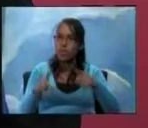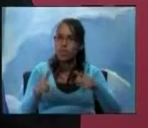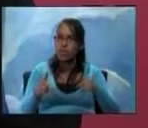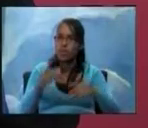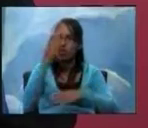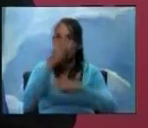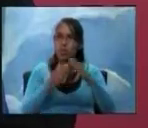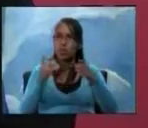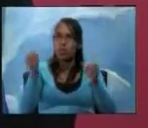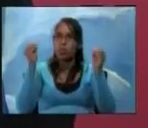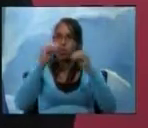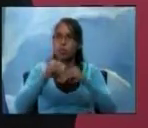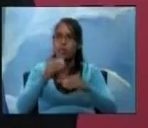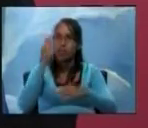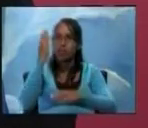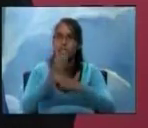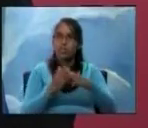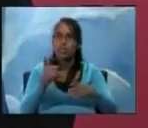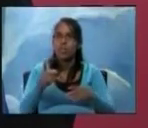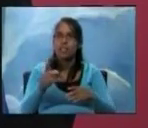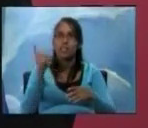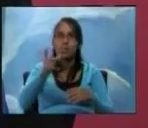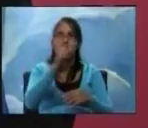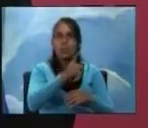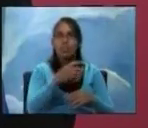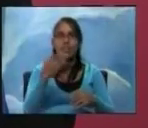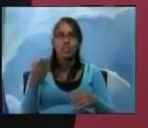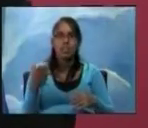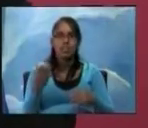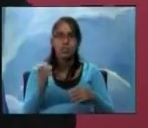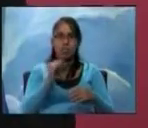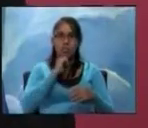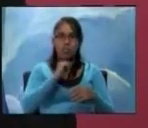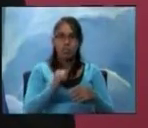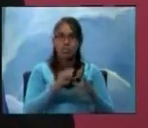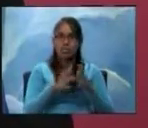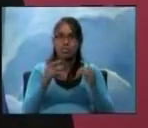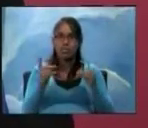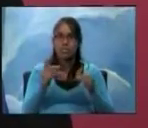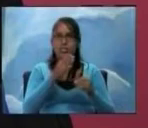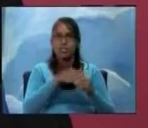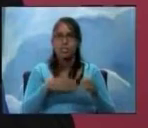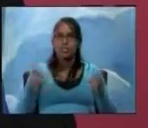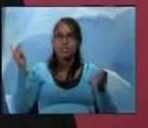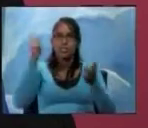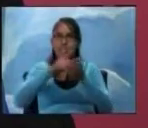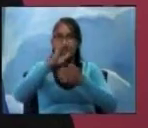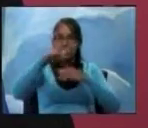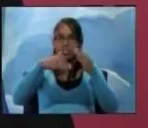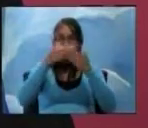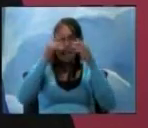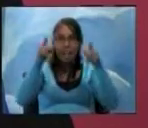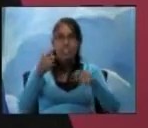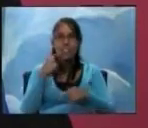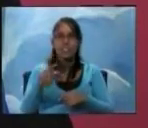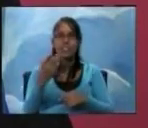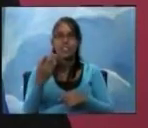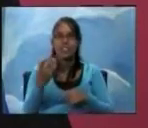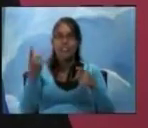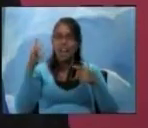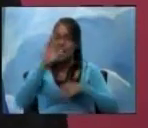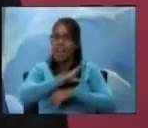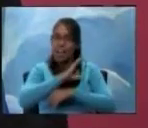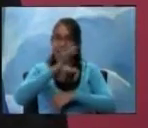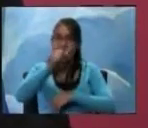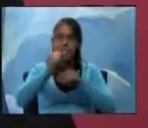serruchan. Lo ponen chucuto. A esas personas quiero llegar a través de este medio a decirle que agarre la